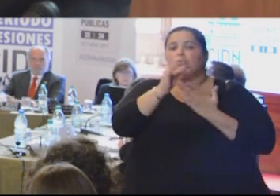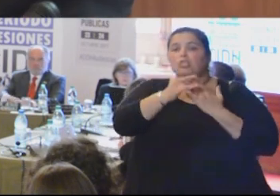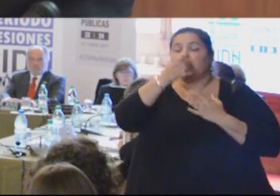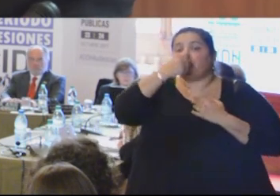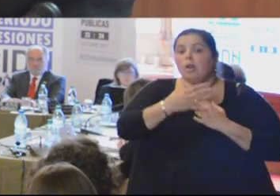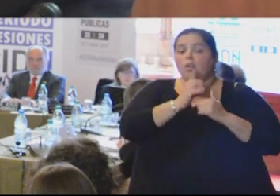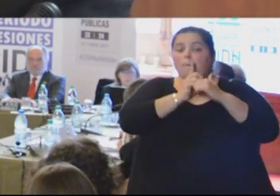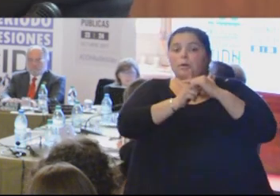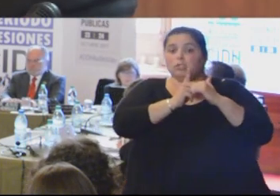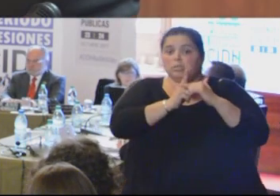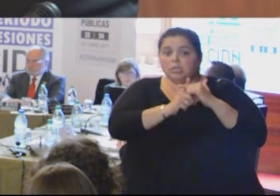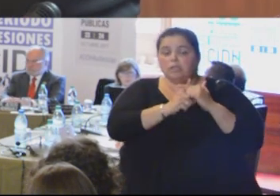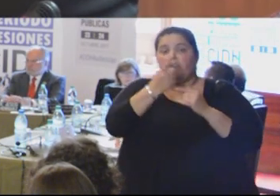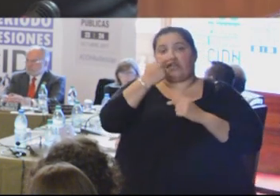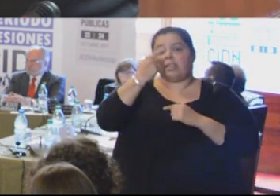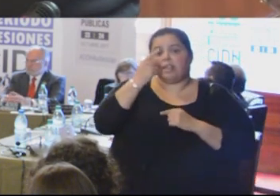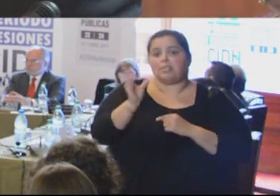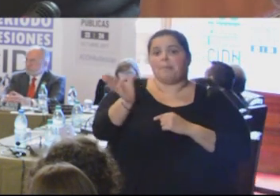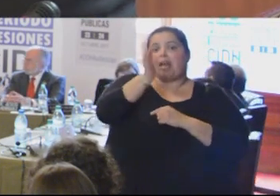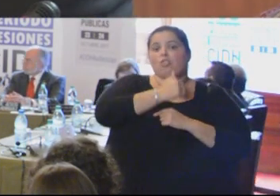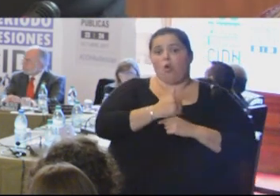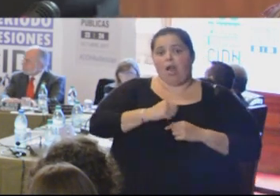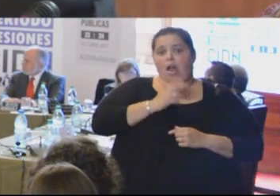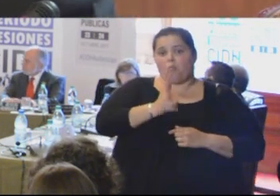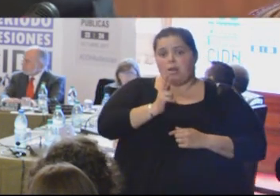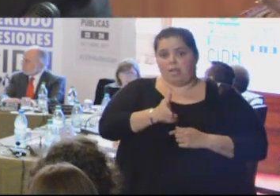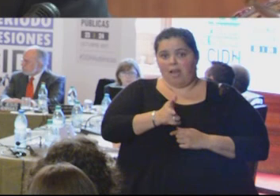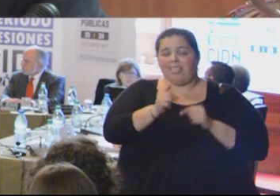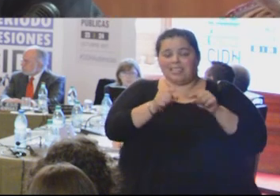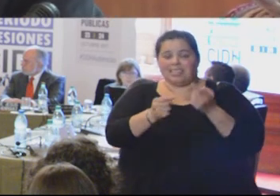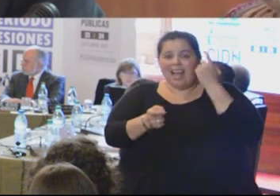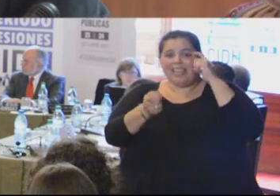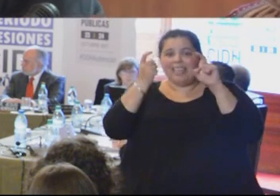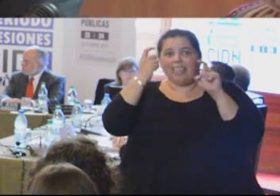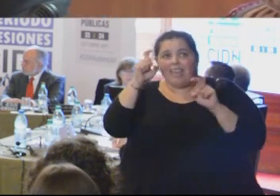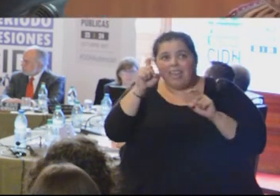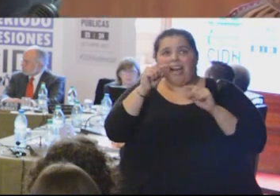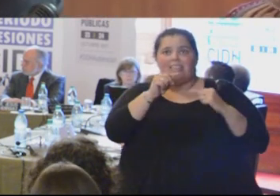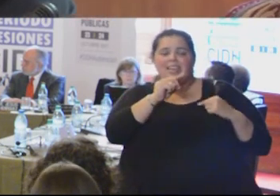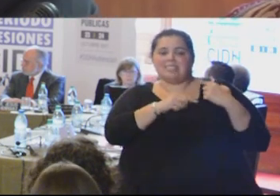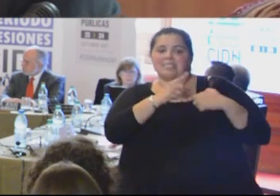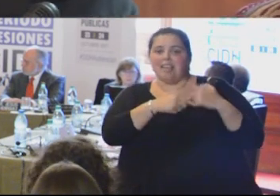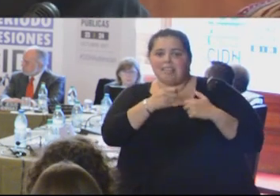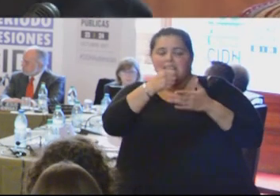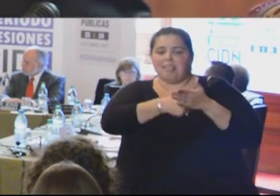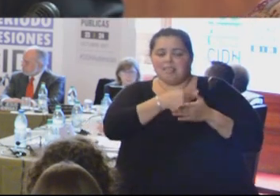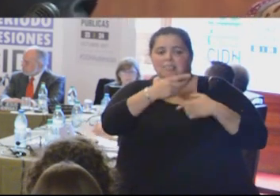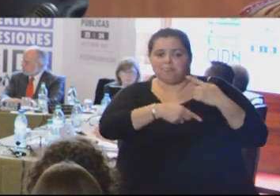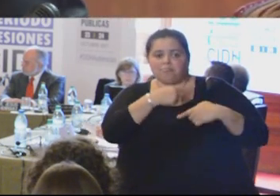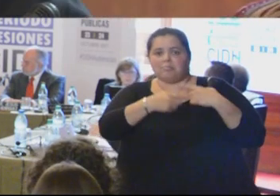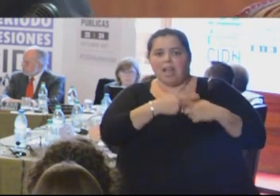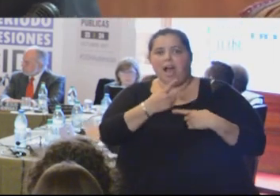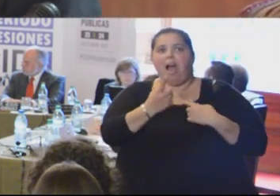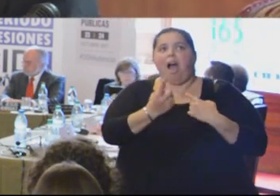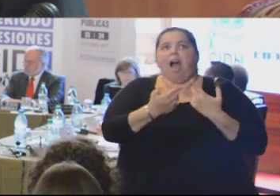de interés para toda la humanidad la idea de seguir siempre aunque pueda ser un poco de